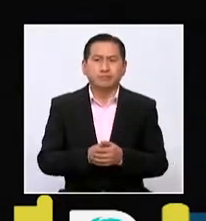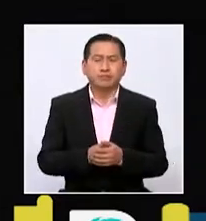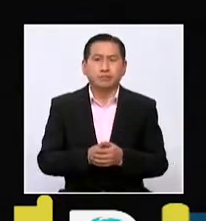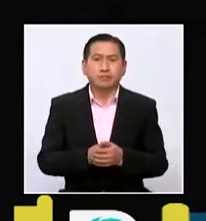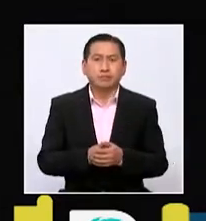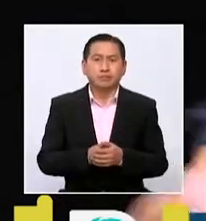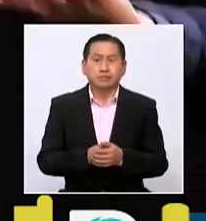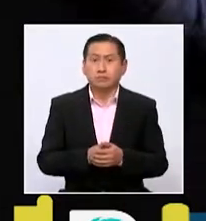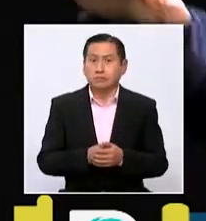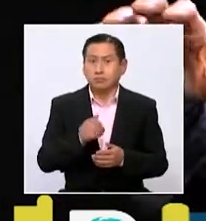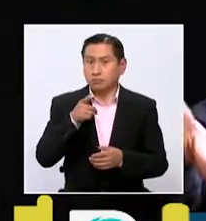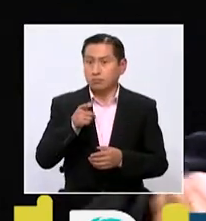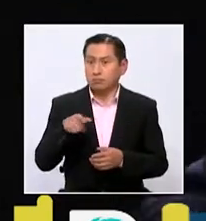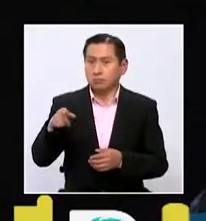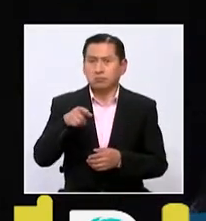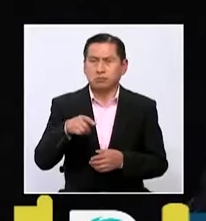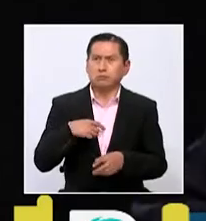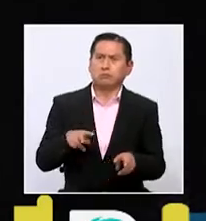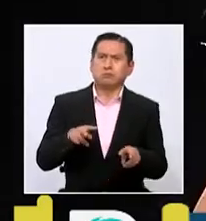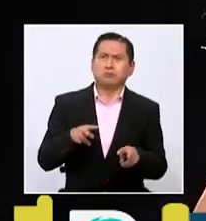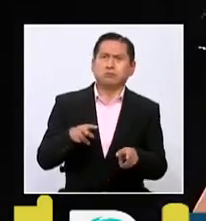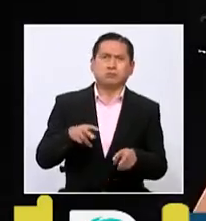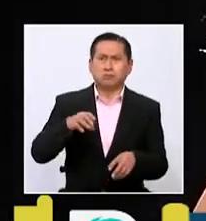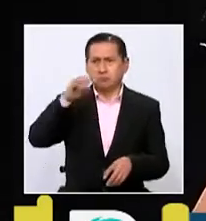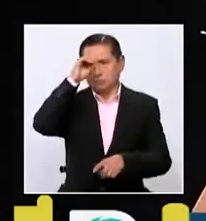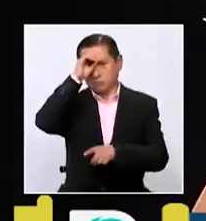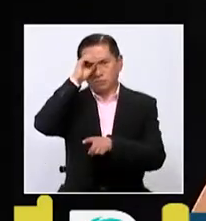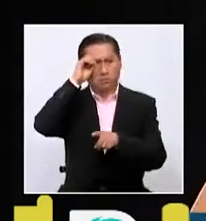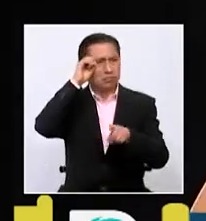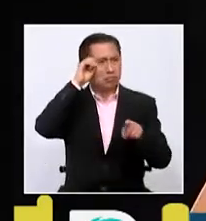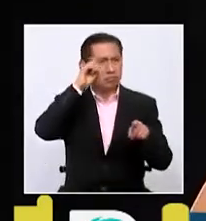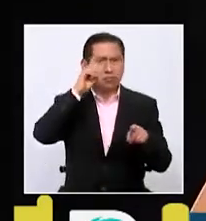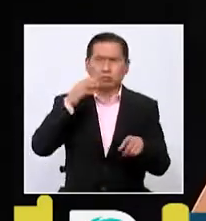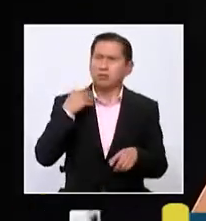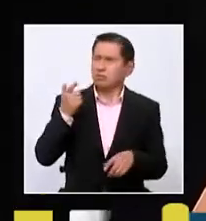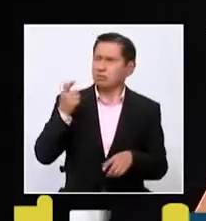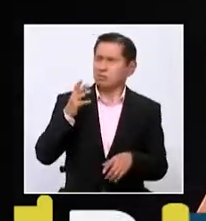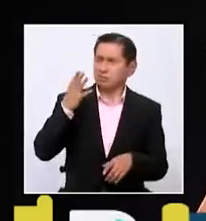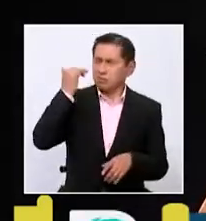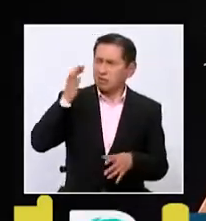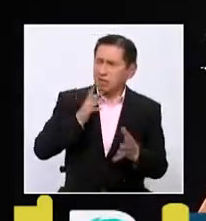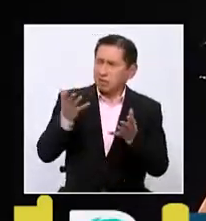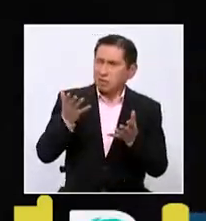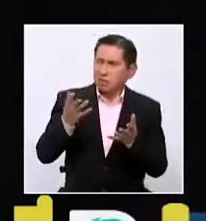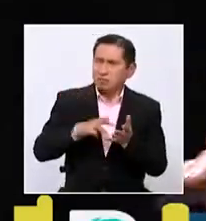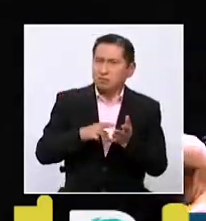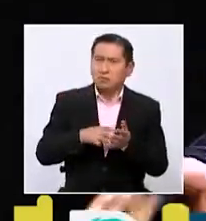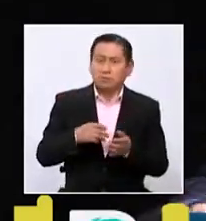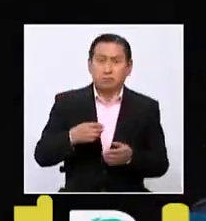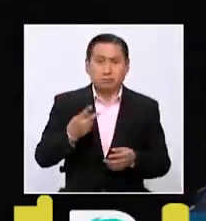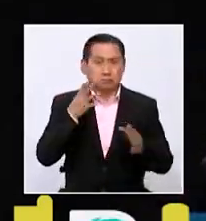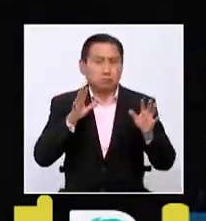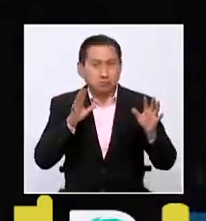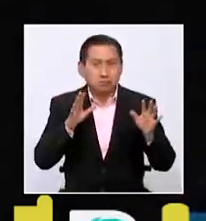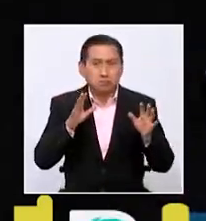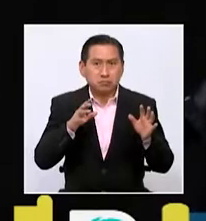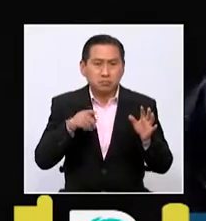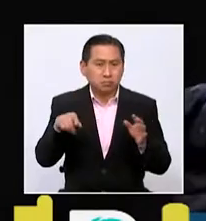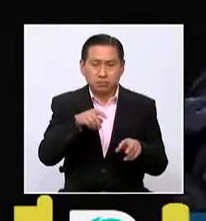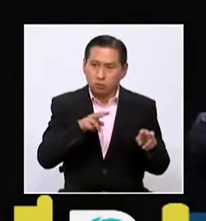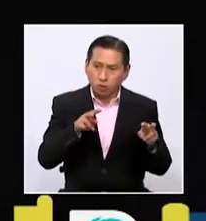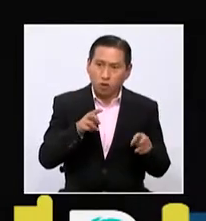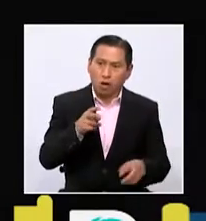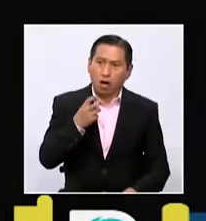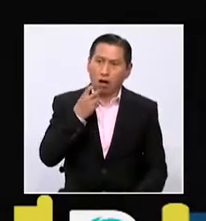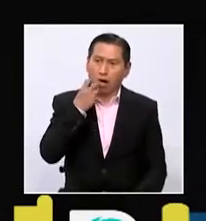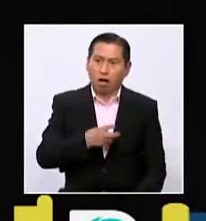Y Saraí, nadie sabía de qué estaba hablando. Todos googleando, porque el jefe está diciendo esto, ¿no? Vamos a ver. Todos